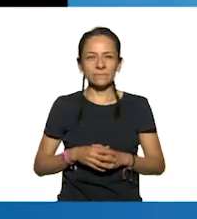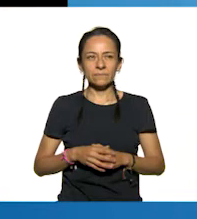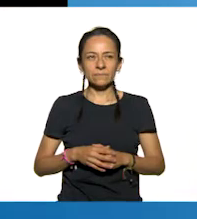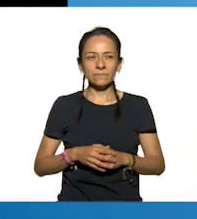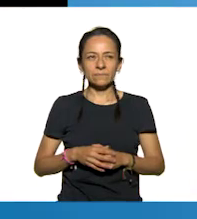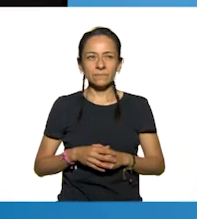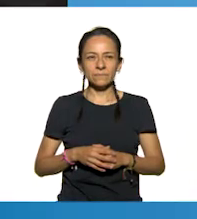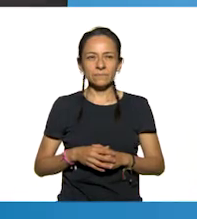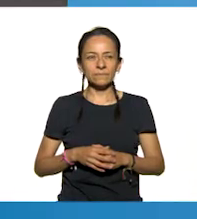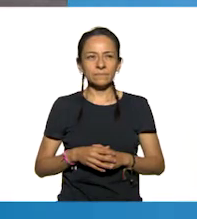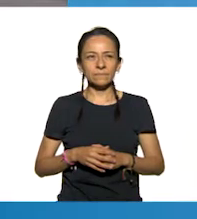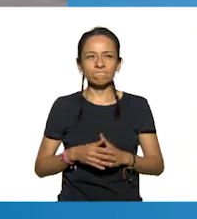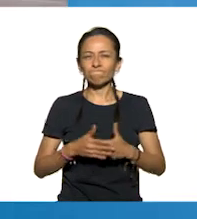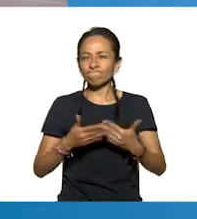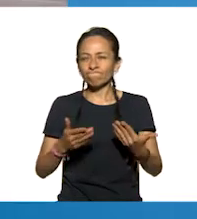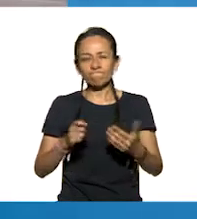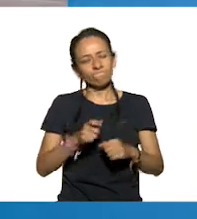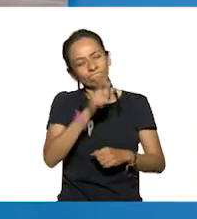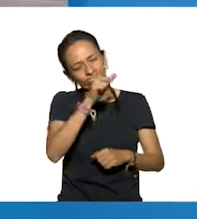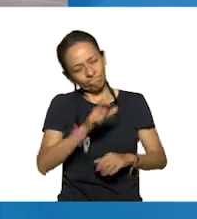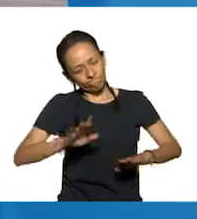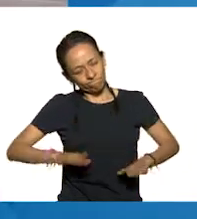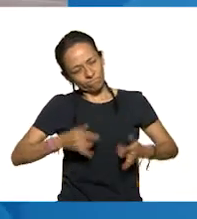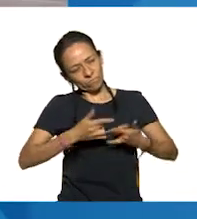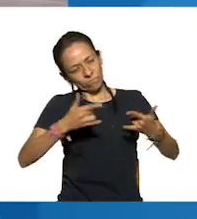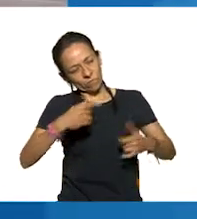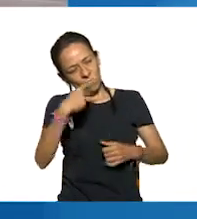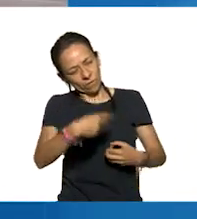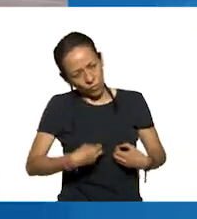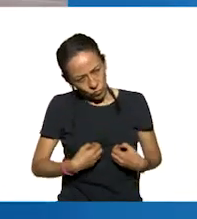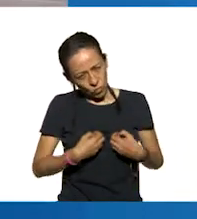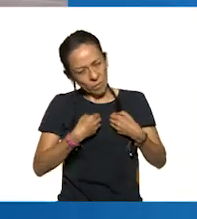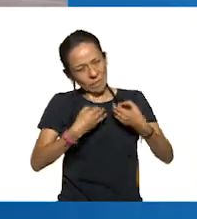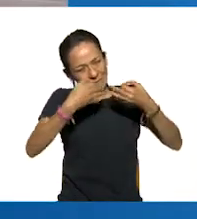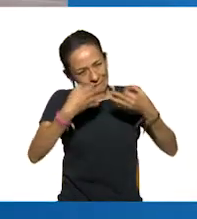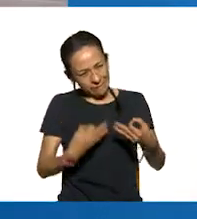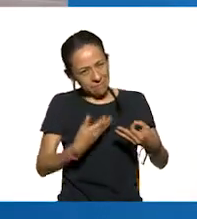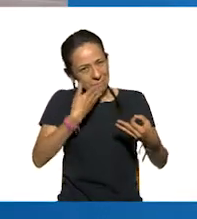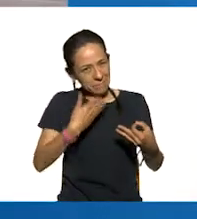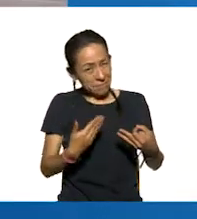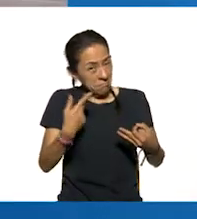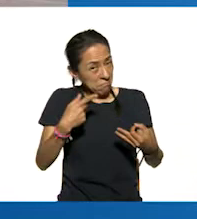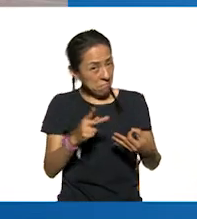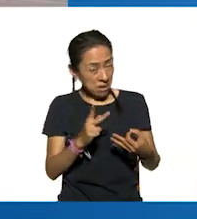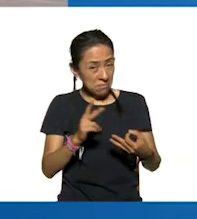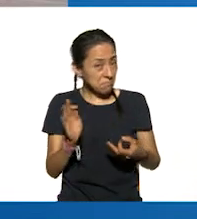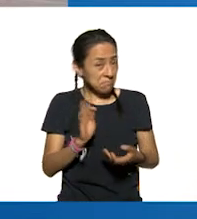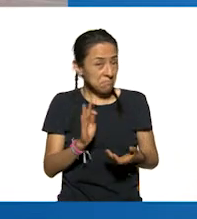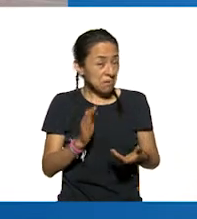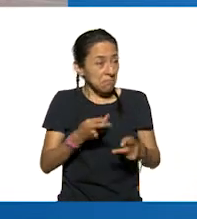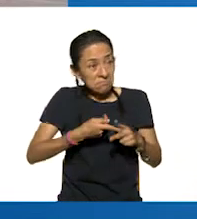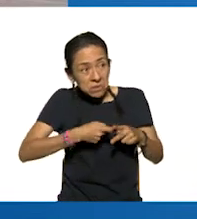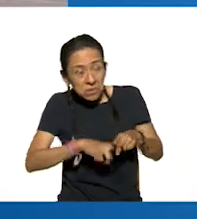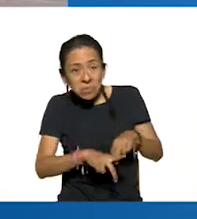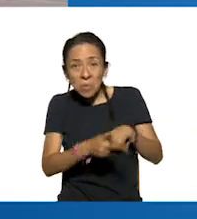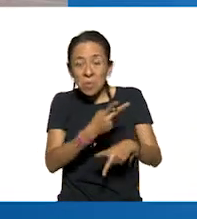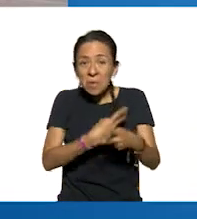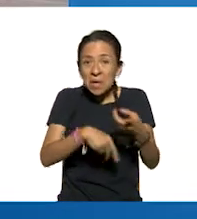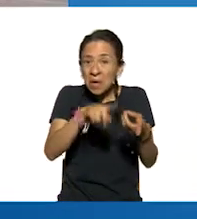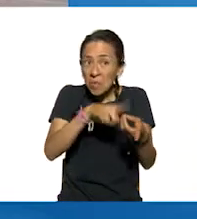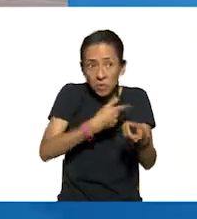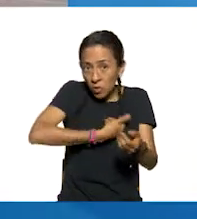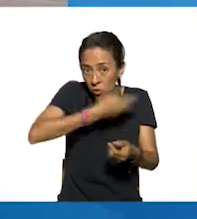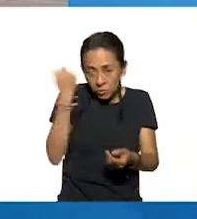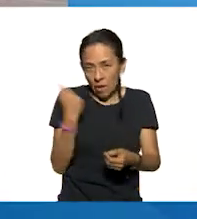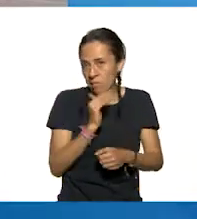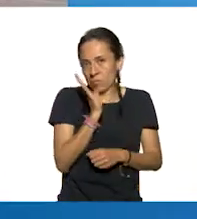No se puede hacer una buena biografía sin saber el origen, en este caso, de Benito Juárez. Y por eso estamos